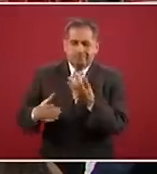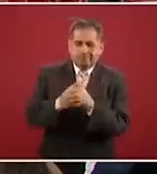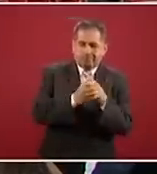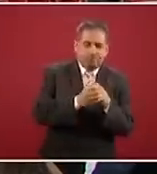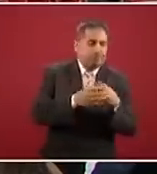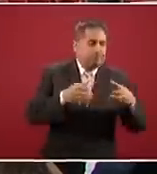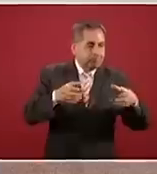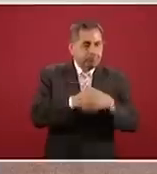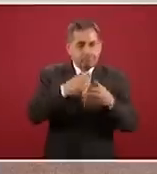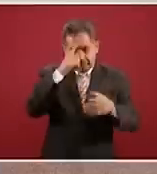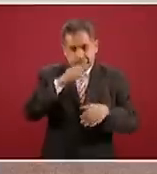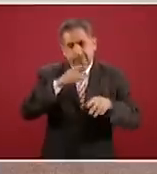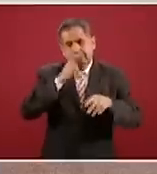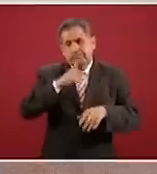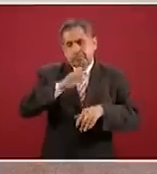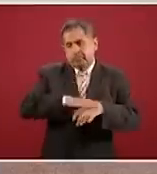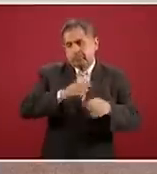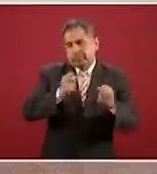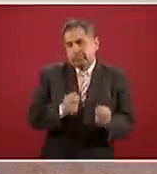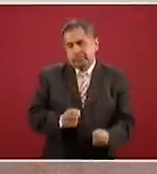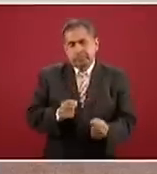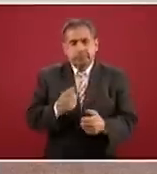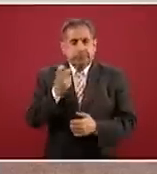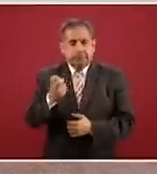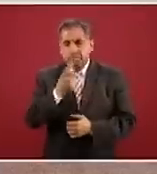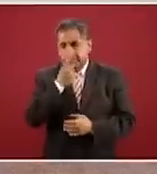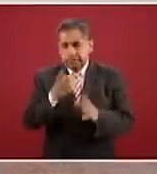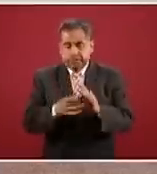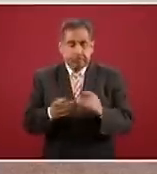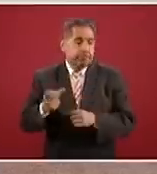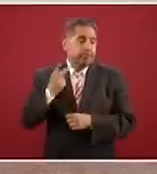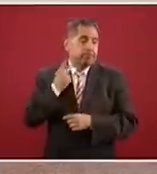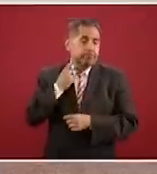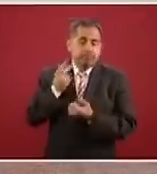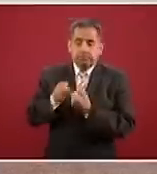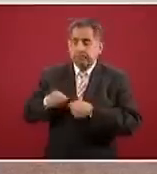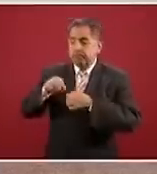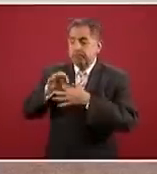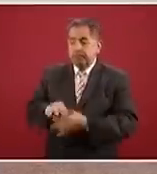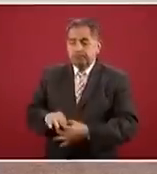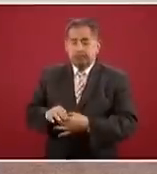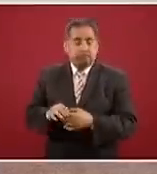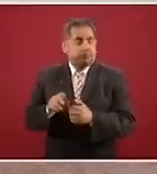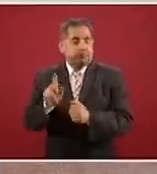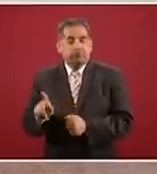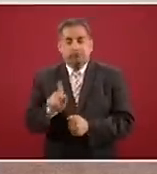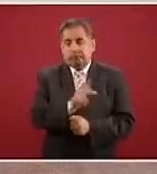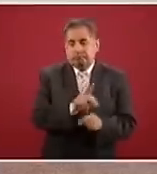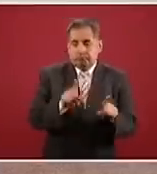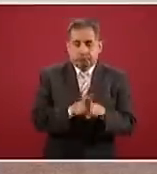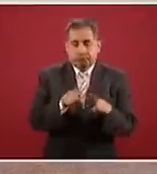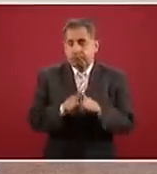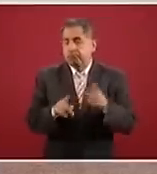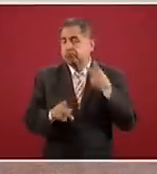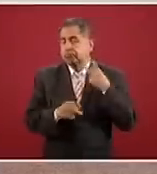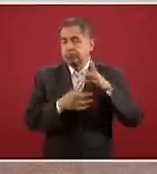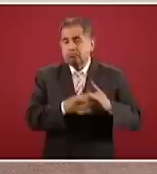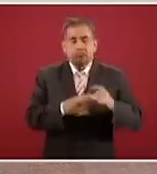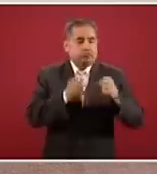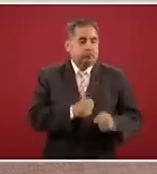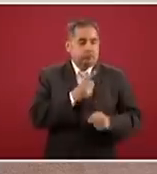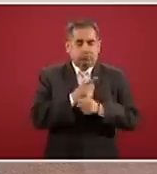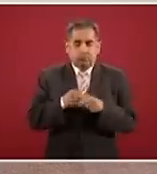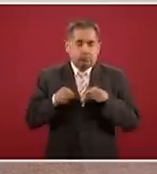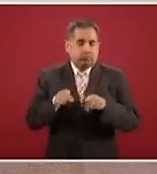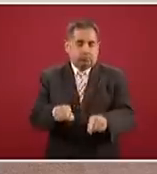que atenderse. Por eso decimos que la política social va en paralelo a la política de